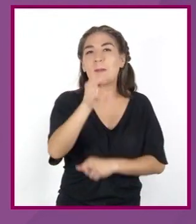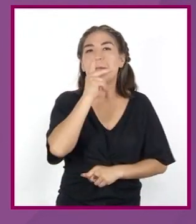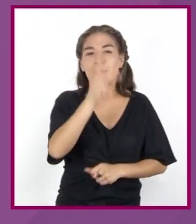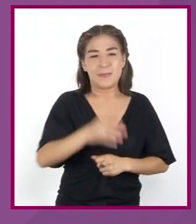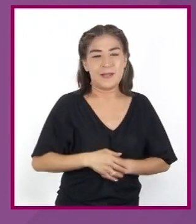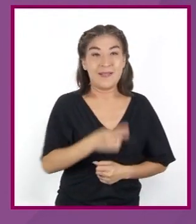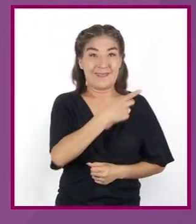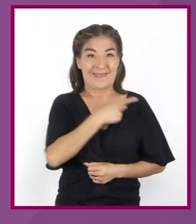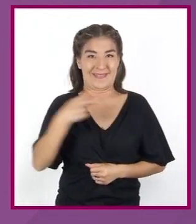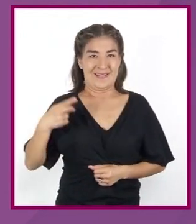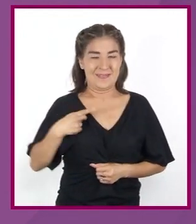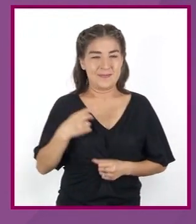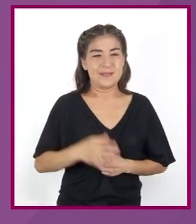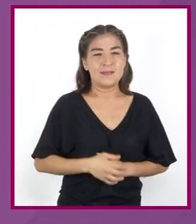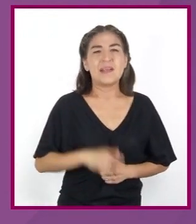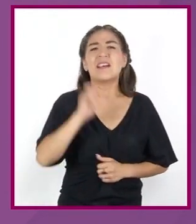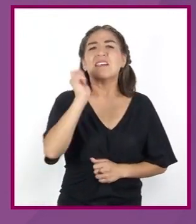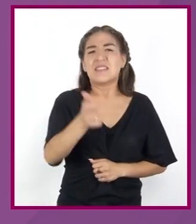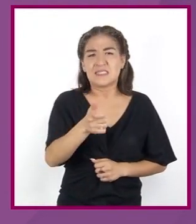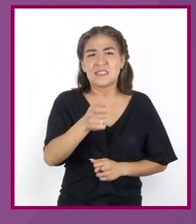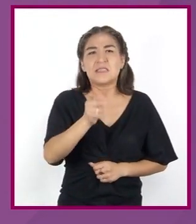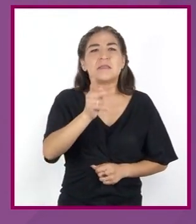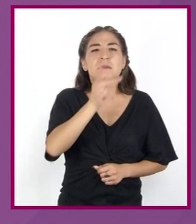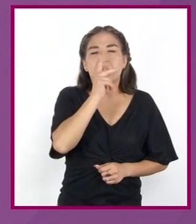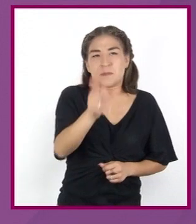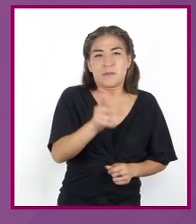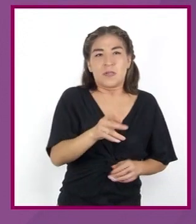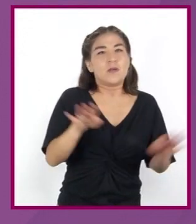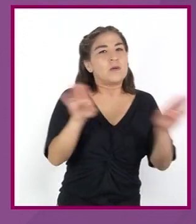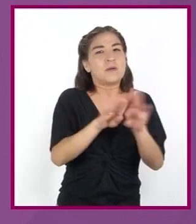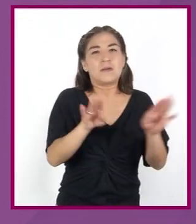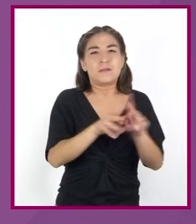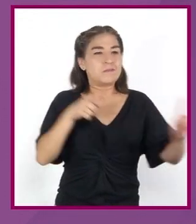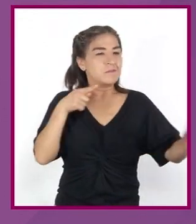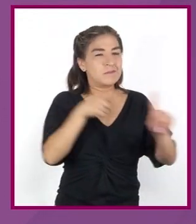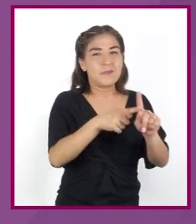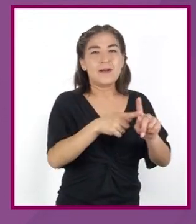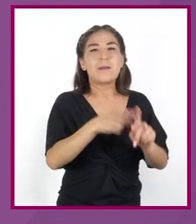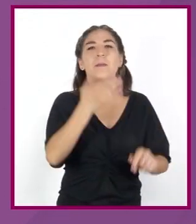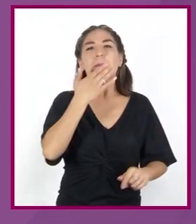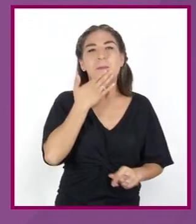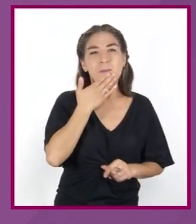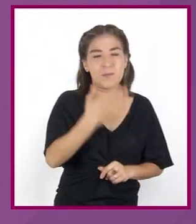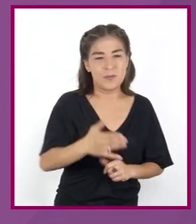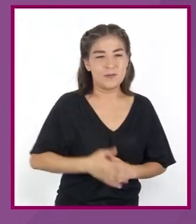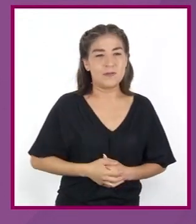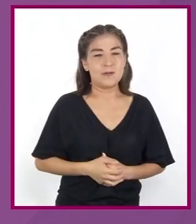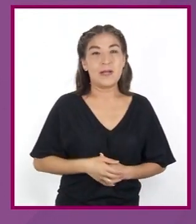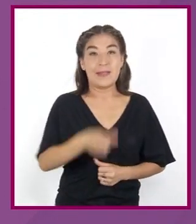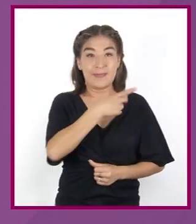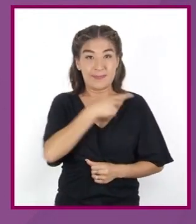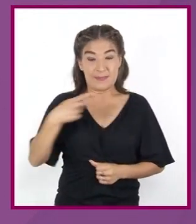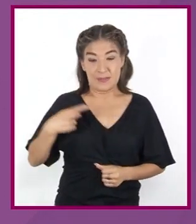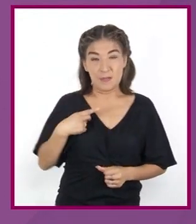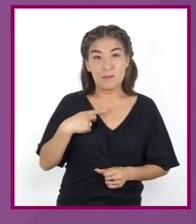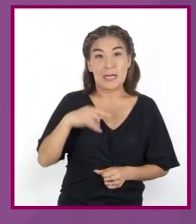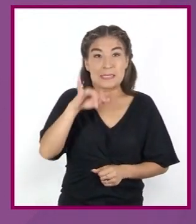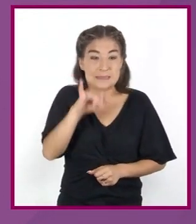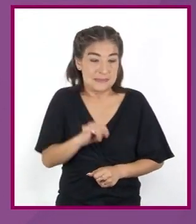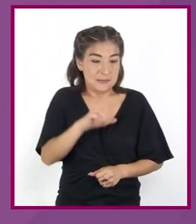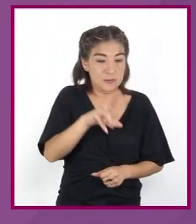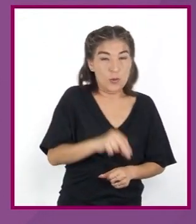deber, la cual el vínculo que se genera es de carácter facultativo. Esto quiere decir que el deber puedo o no